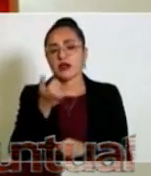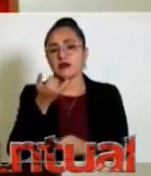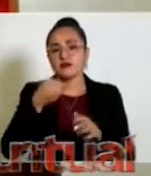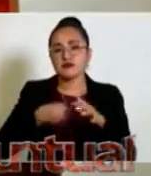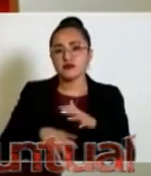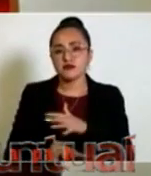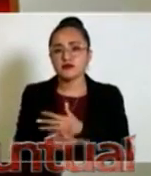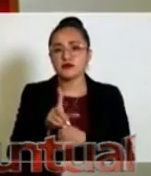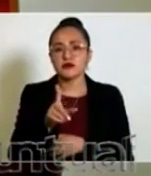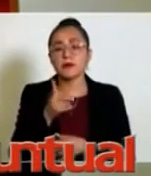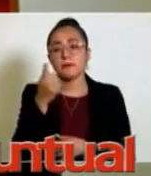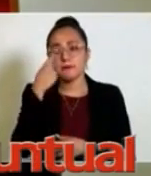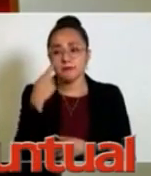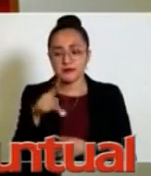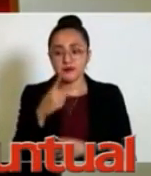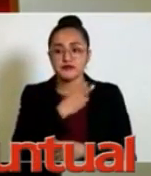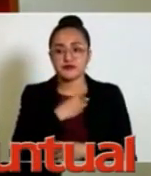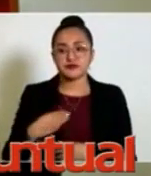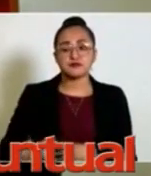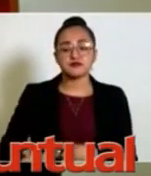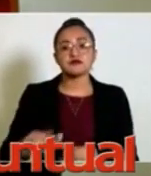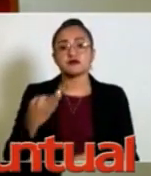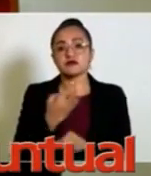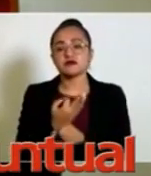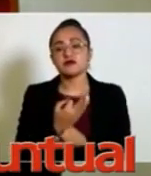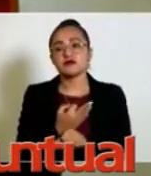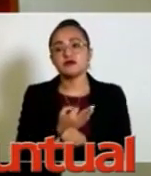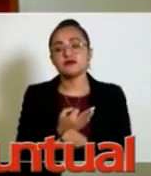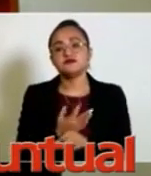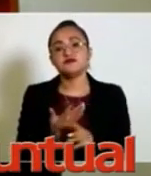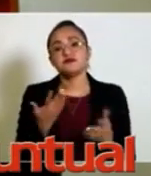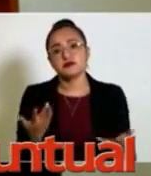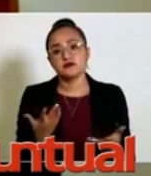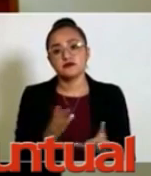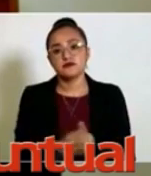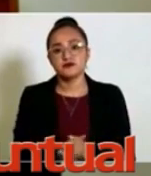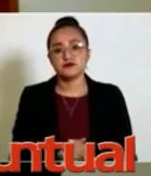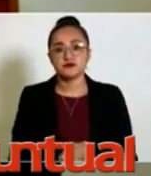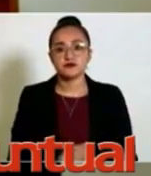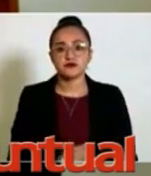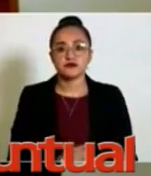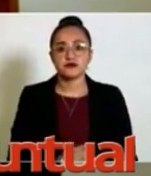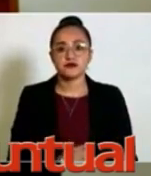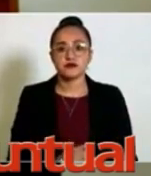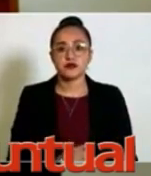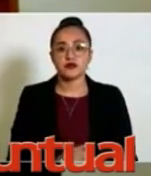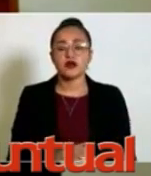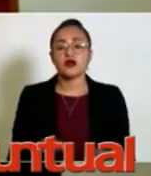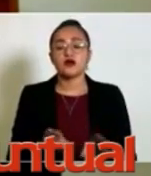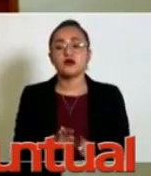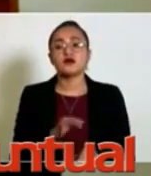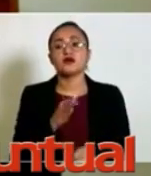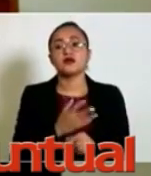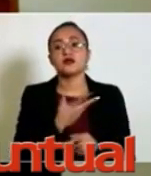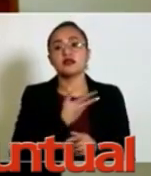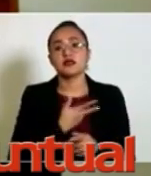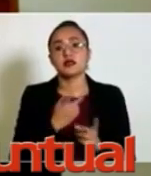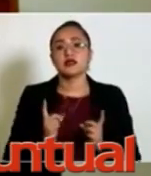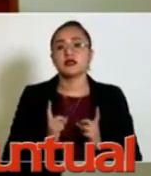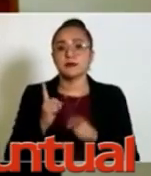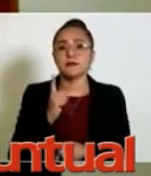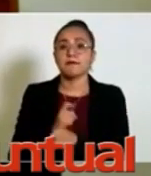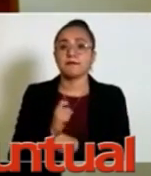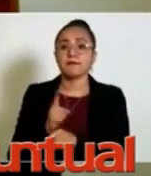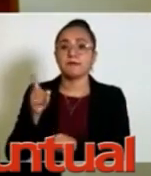alcantarillado para el propio municipio, la cual obviamente por términos de procedimiento tenía que ser turnada